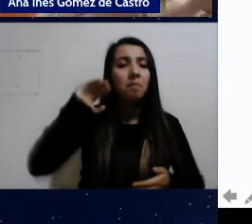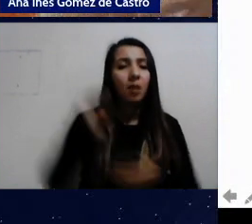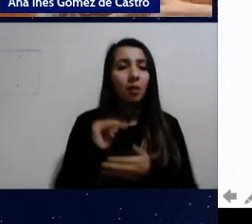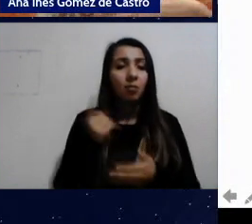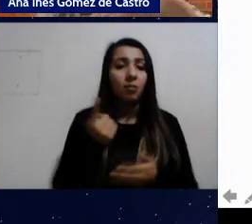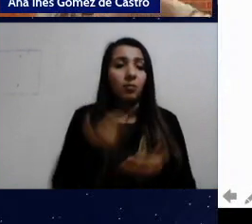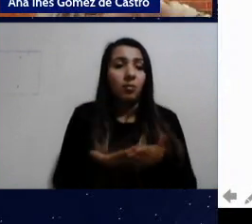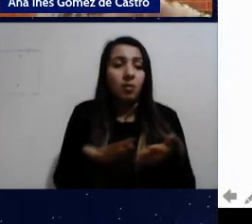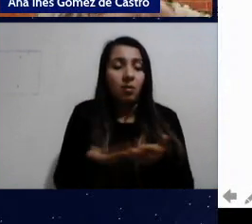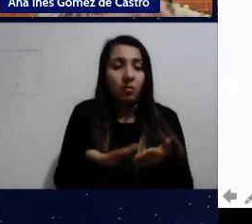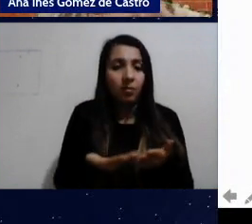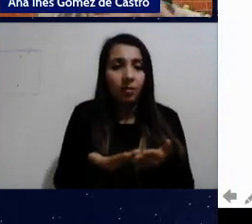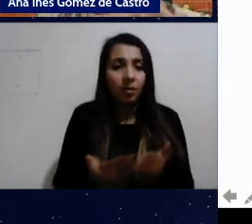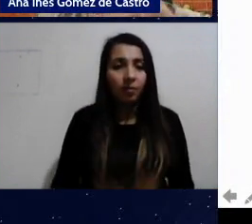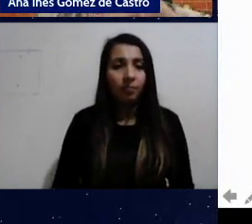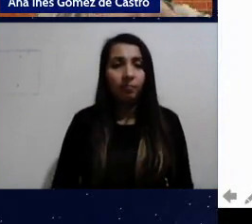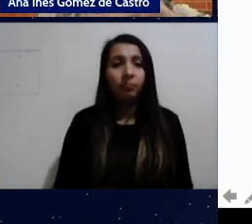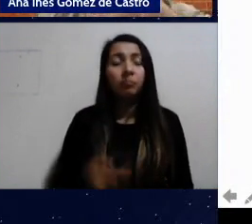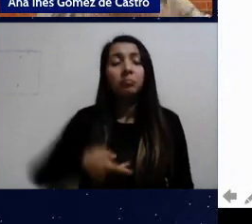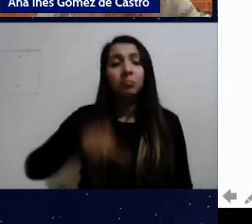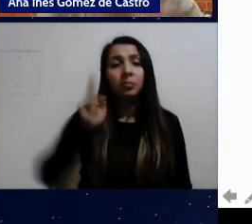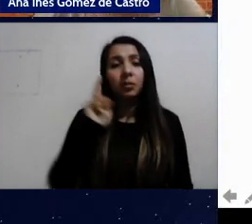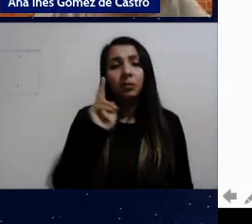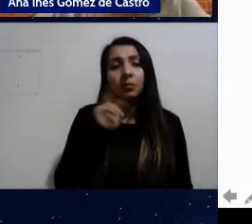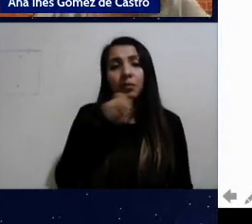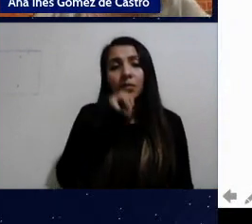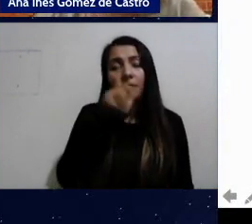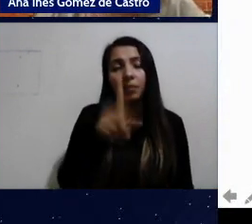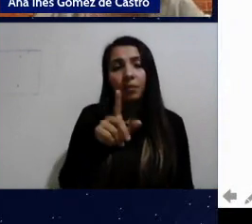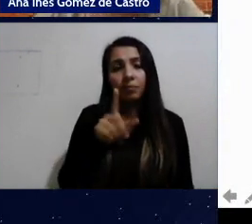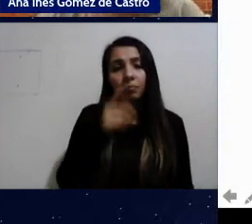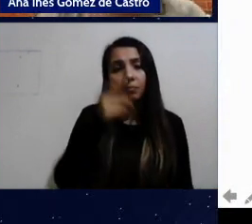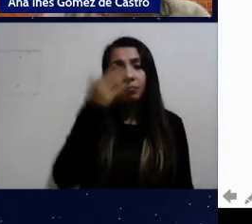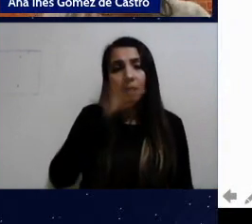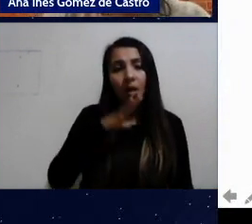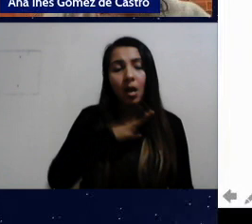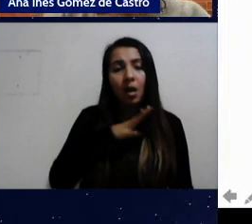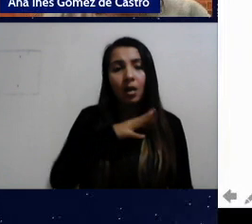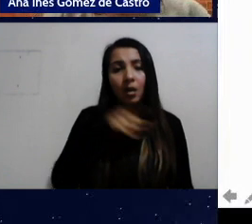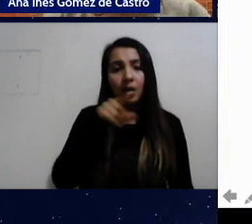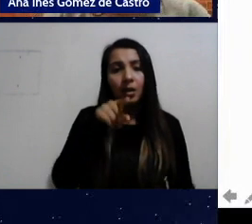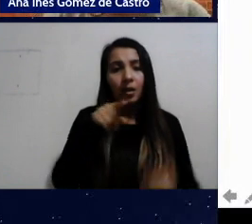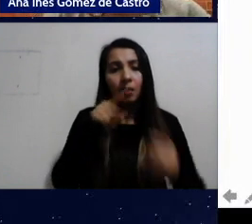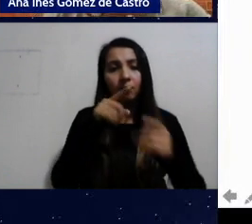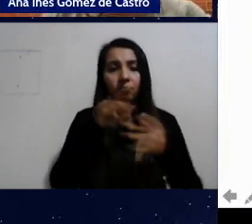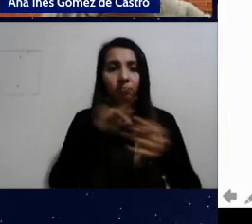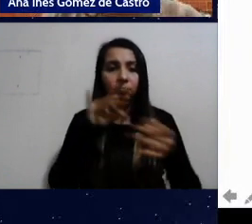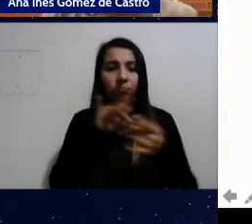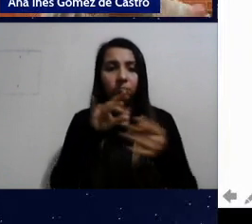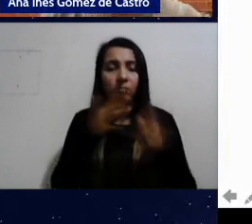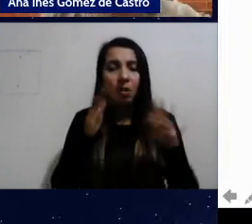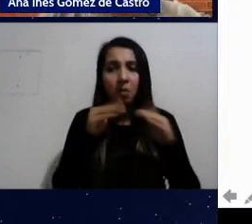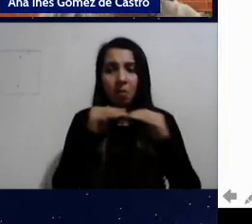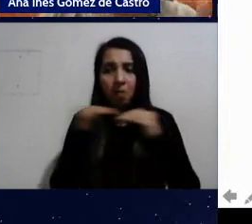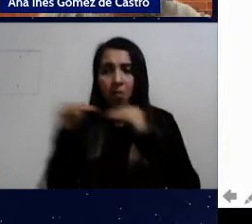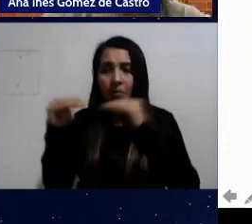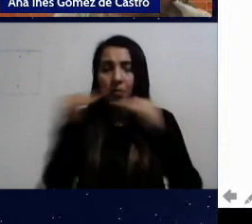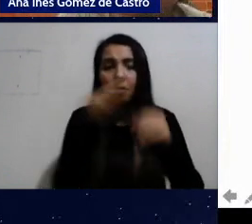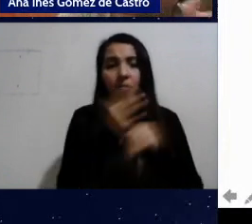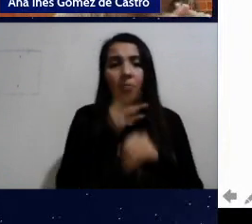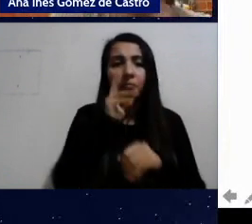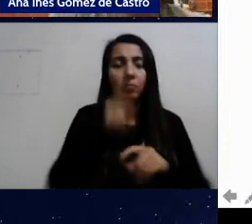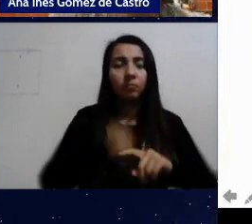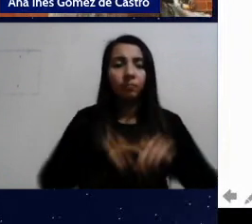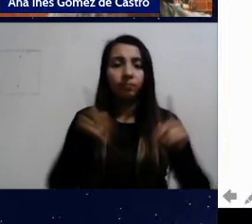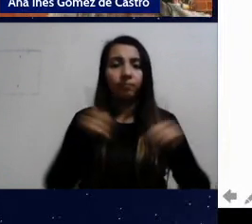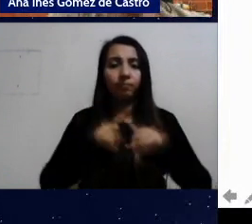distribución que es más o menos homogénea y ahora se ven dos distribuciones. Parece como que se parte. Hay una que tiene mucha metalicidad y hay otra que es más